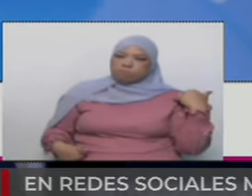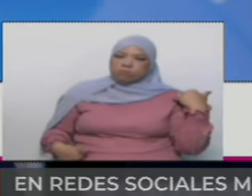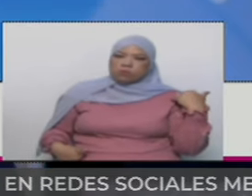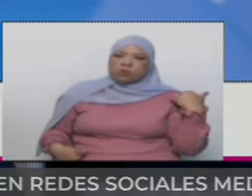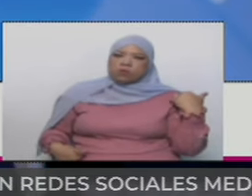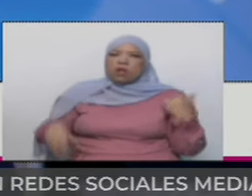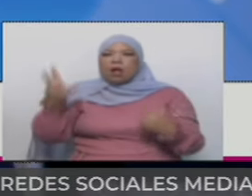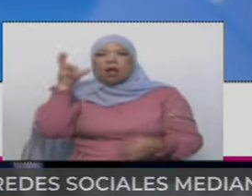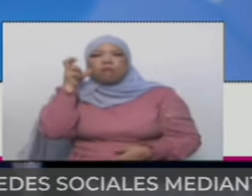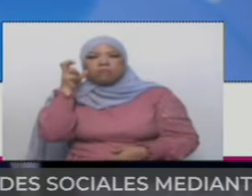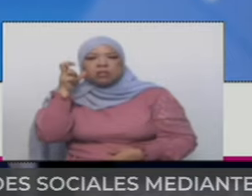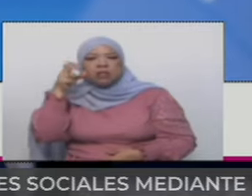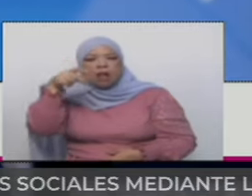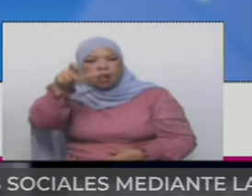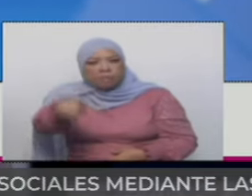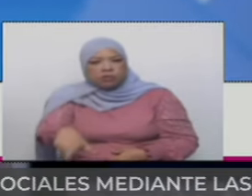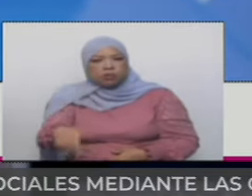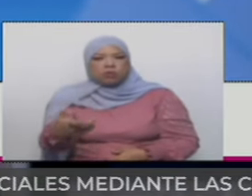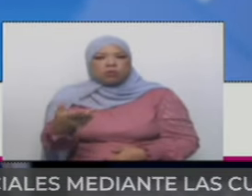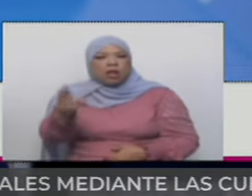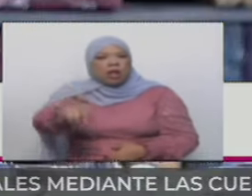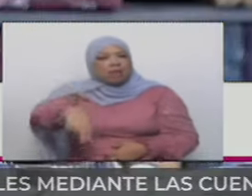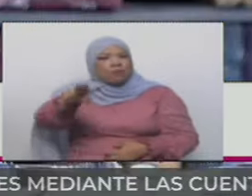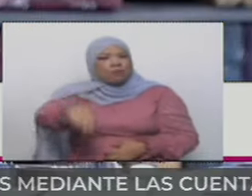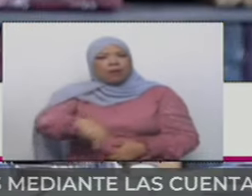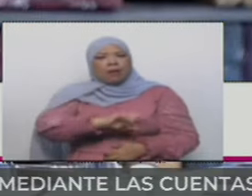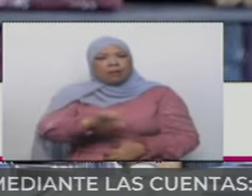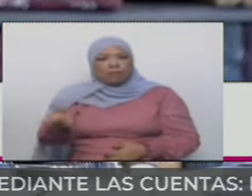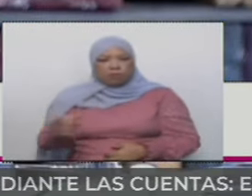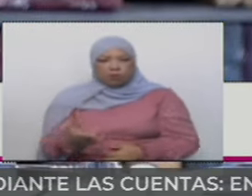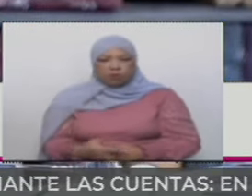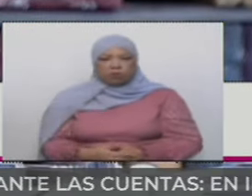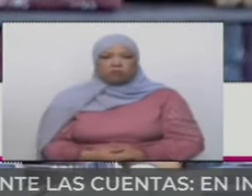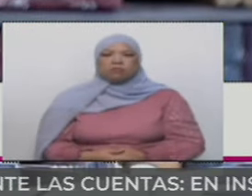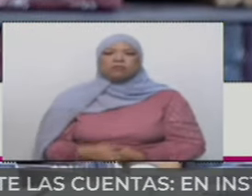para oír a la gente. ¡Nunca!